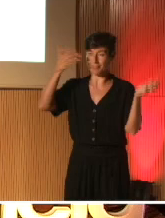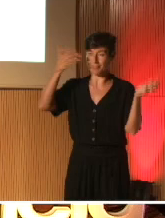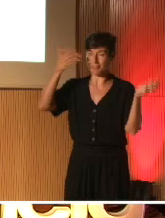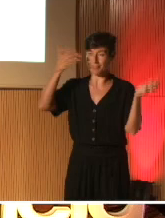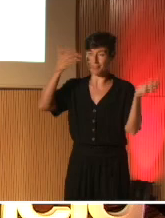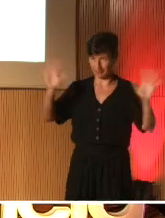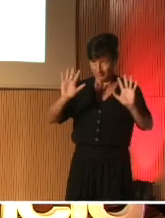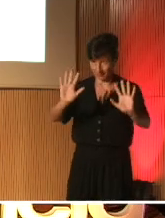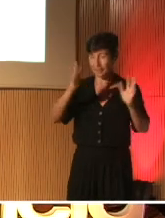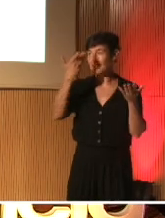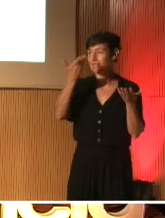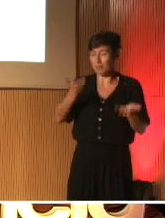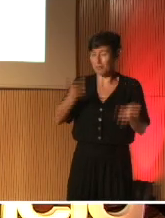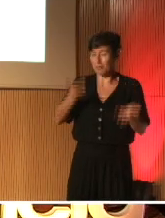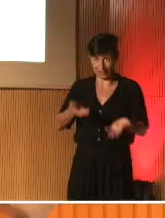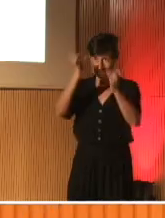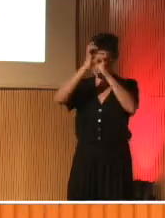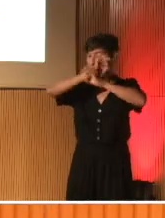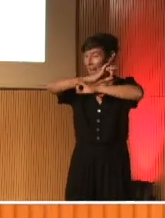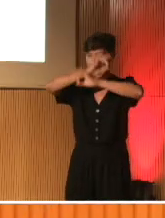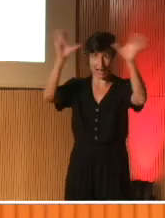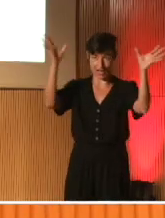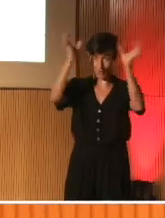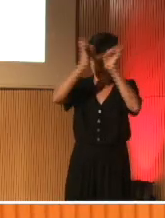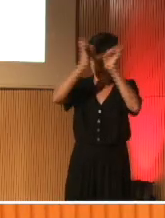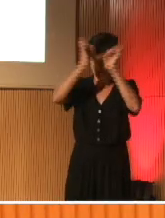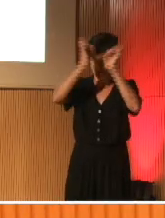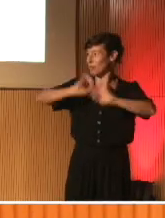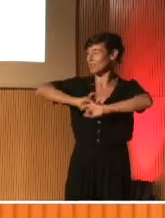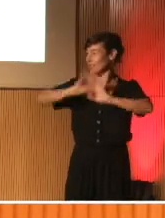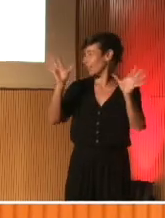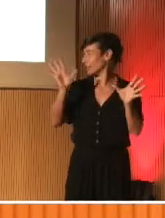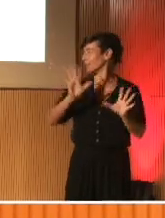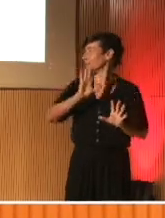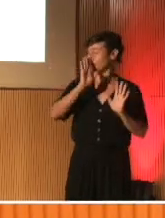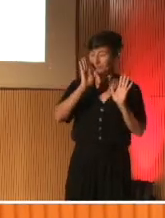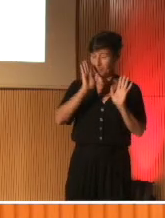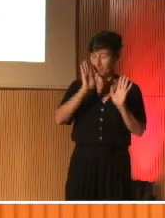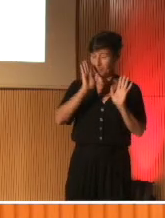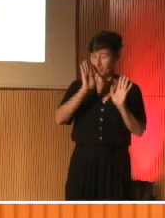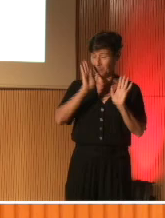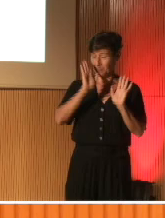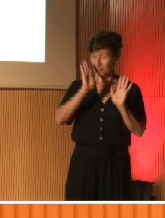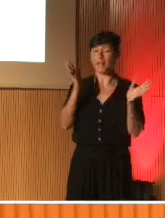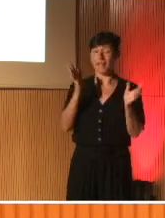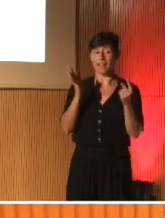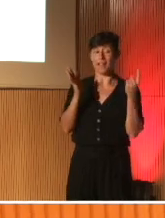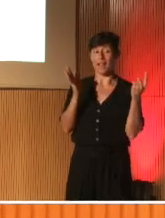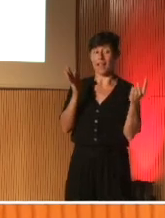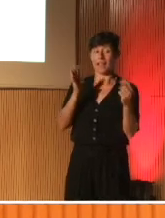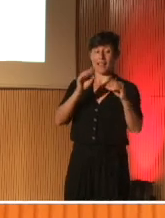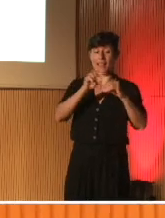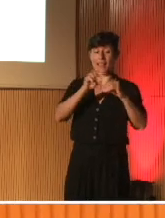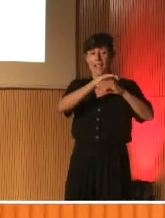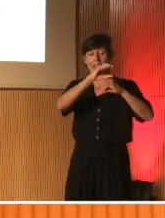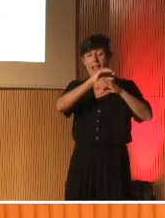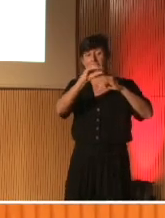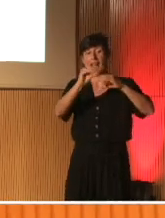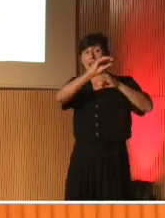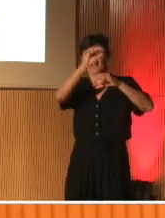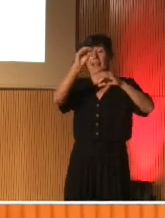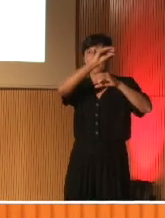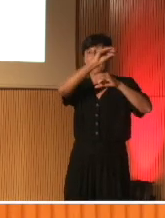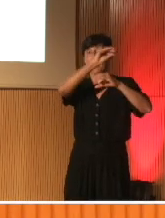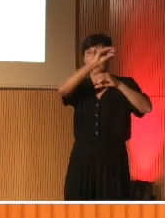mal y es importante que los conceptos estén aclarados tenemos asociado a cada una de estas capas que tenemos alrededor de nuestro